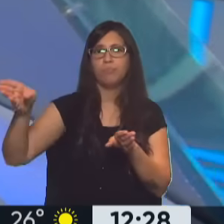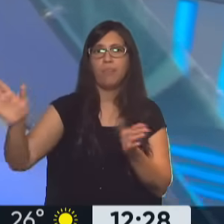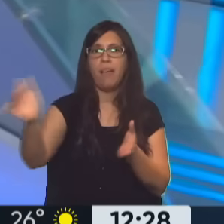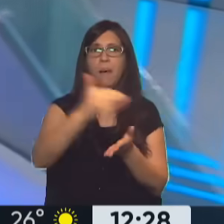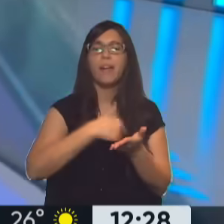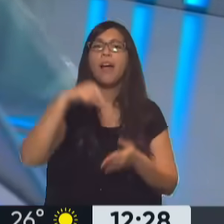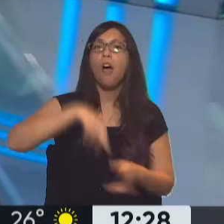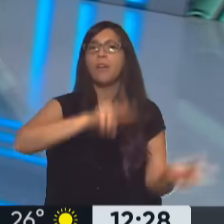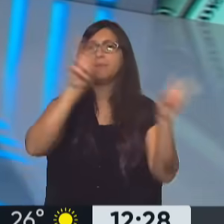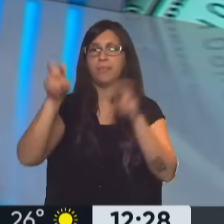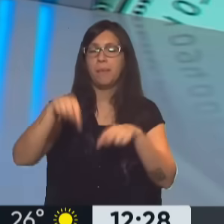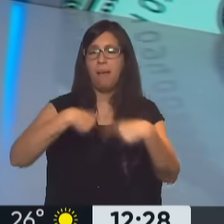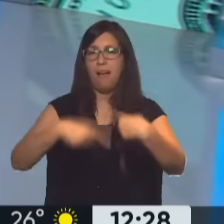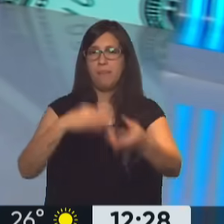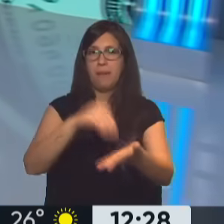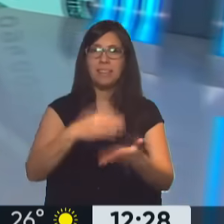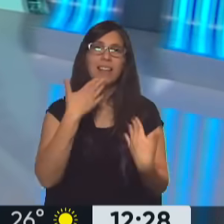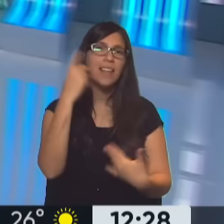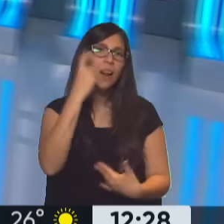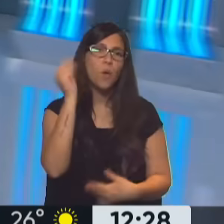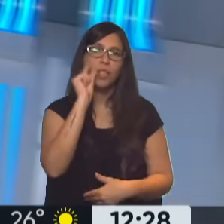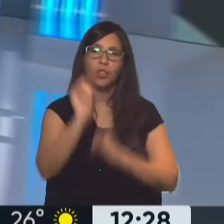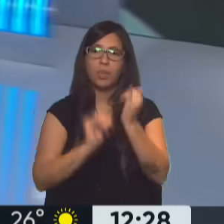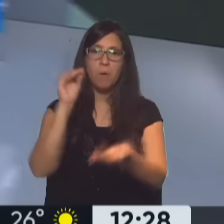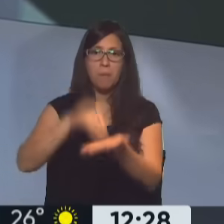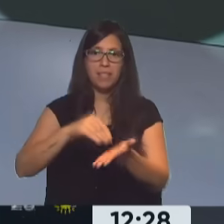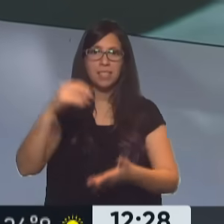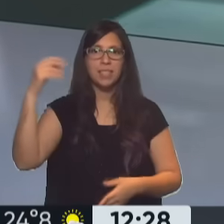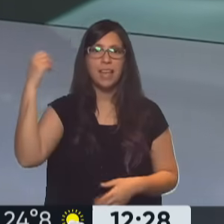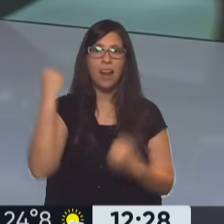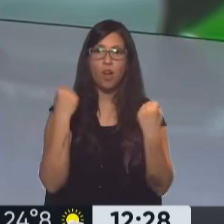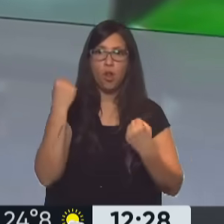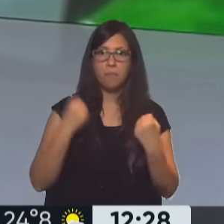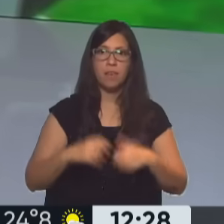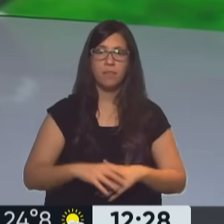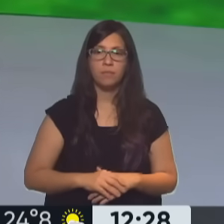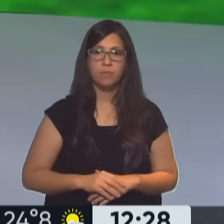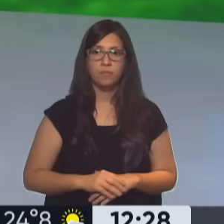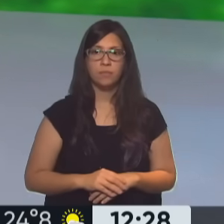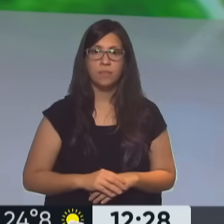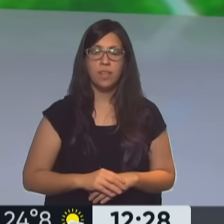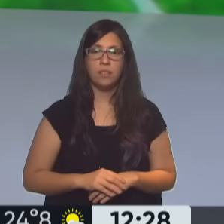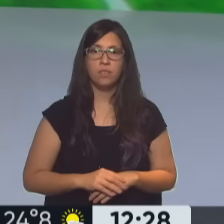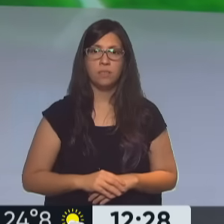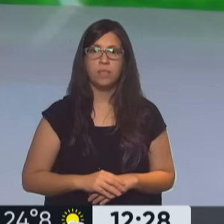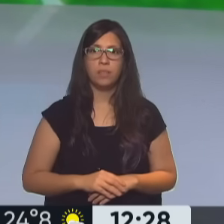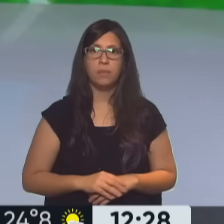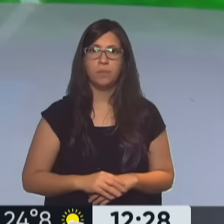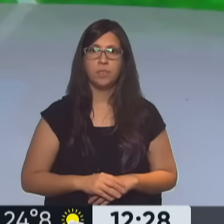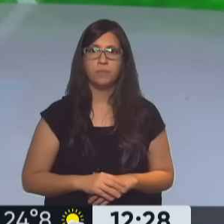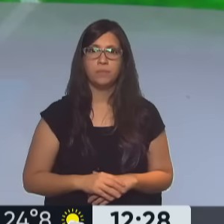vamos a seguir con el tema Gracias Raúl en minutos más economía con Raúl de la Torre Y estos datos que recién anticipaba En esta segunda edición de